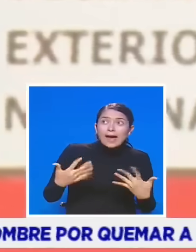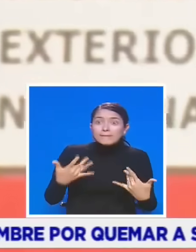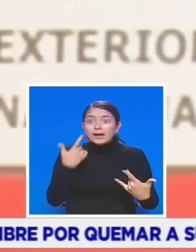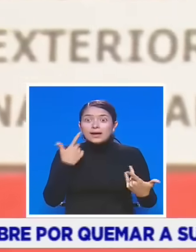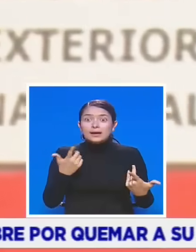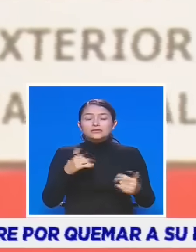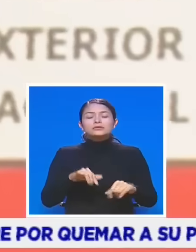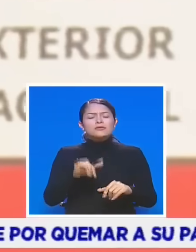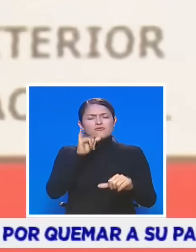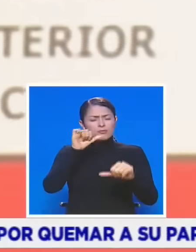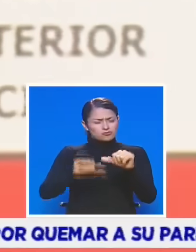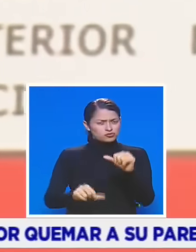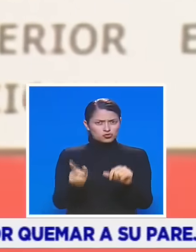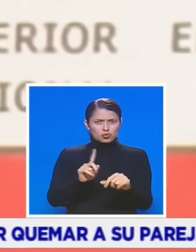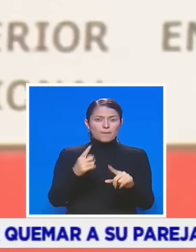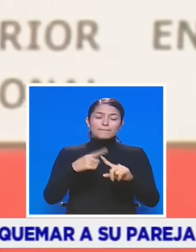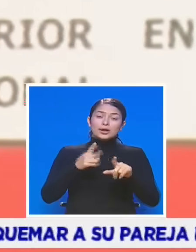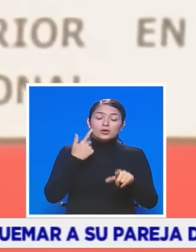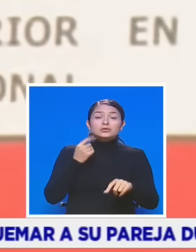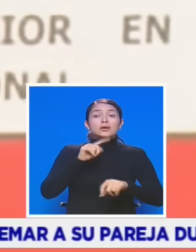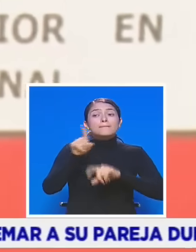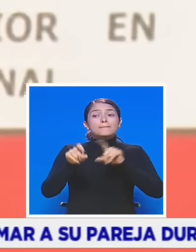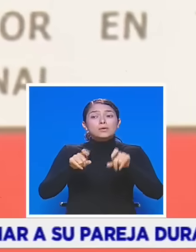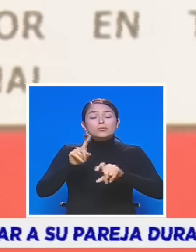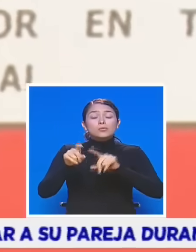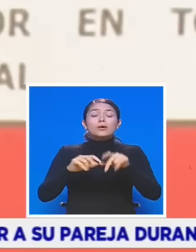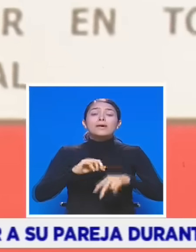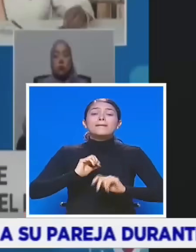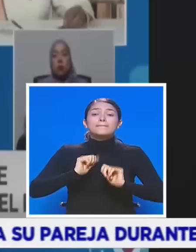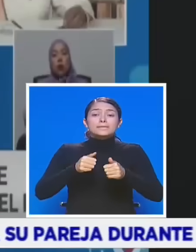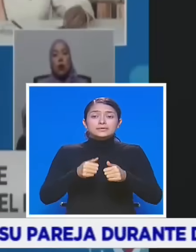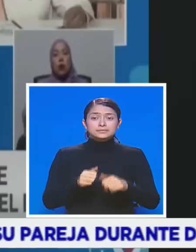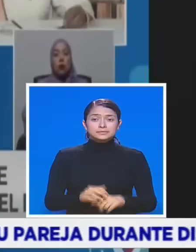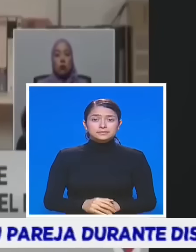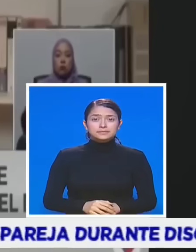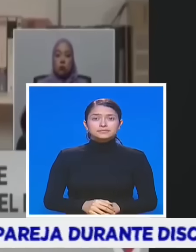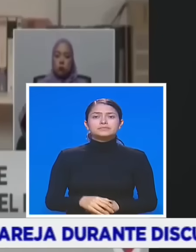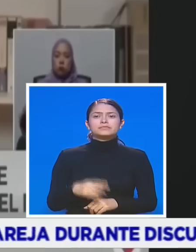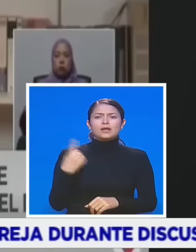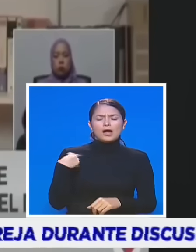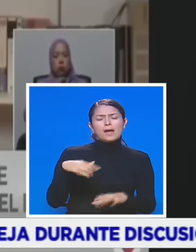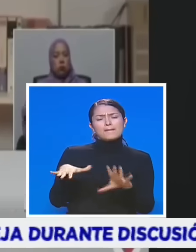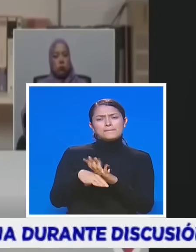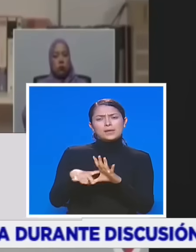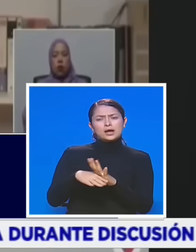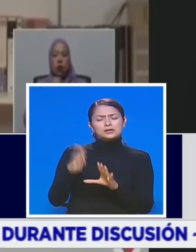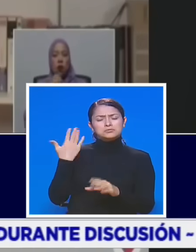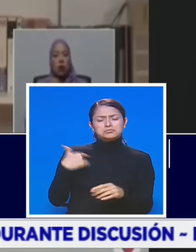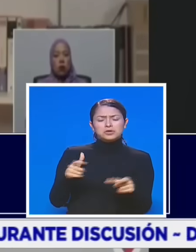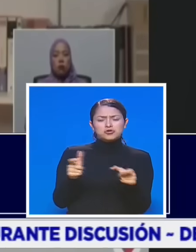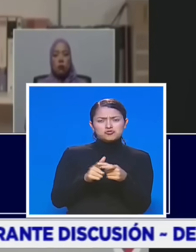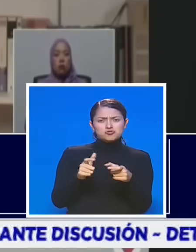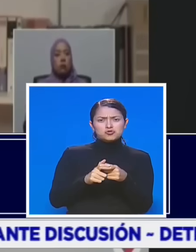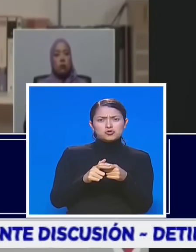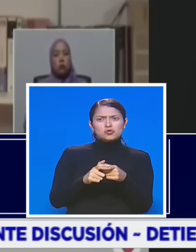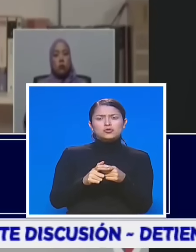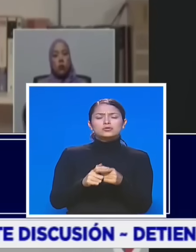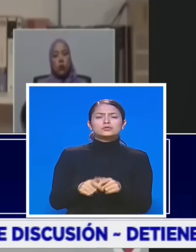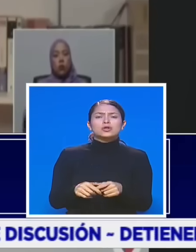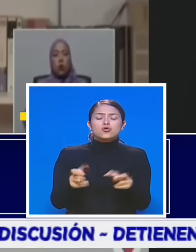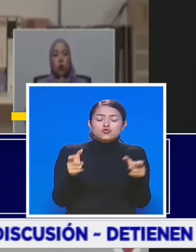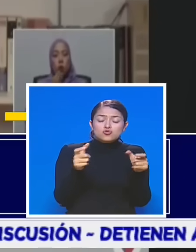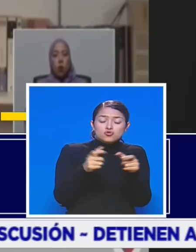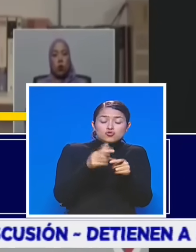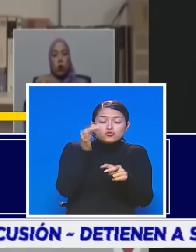se inició el proceso de consulta. Escuchemos. También tuvimos el martes una reunión muy importante del Consejo de Estado de la